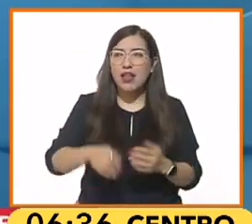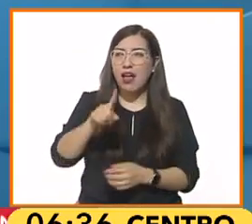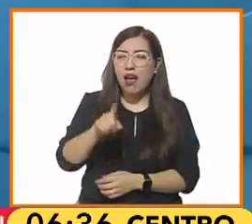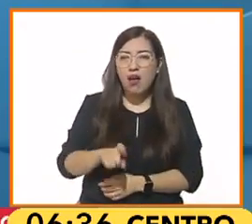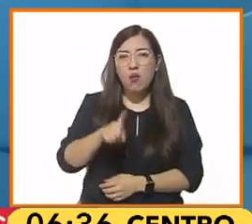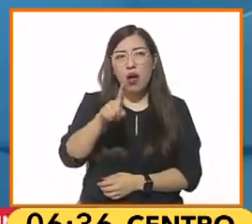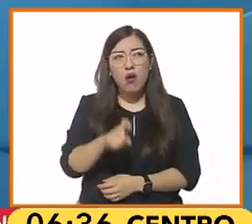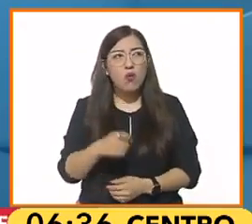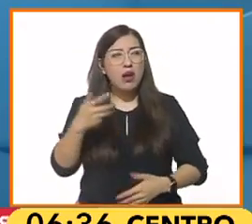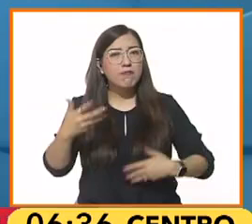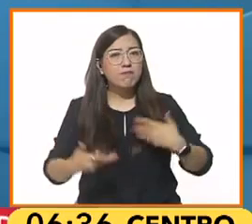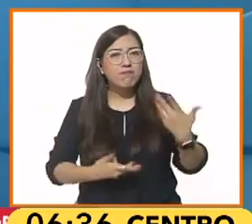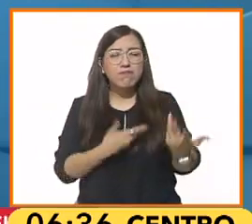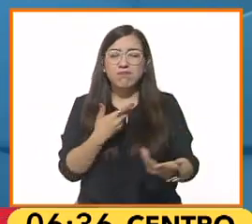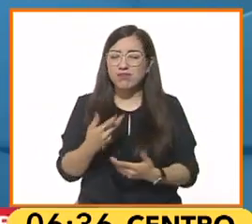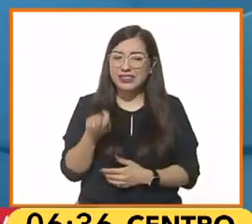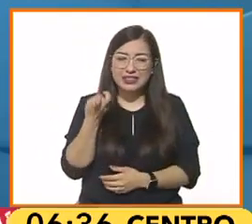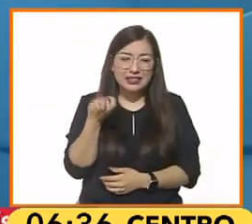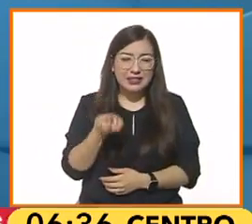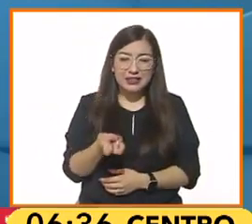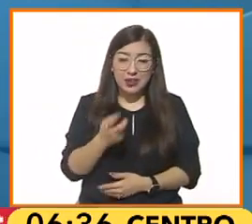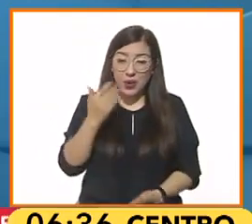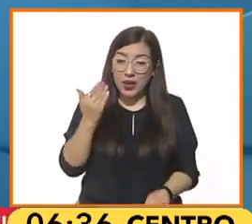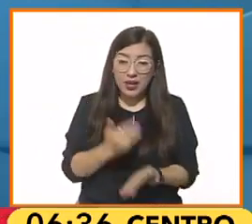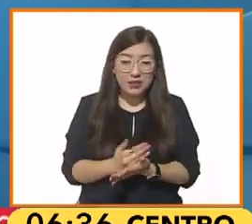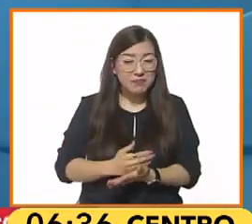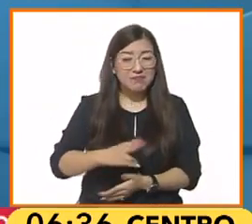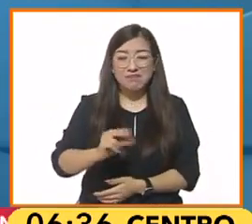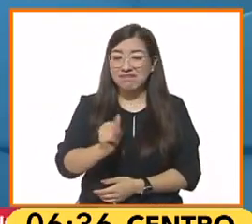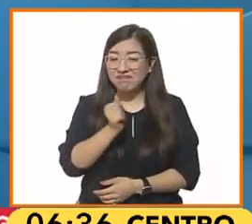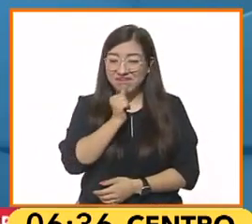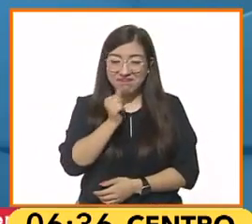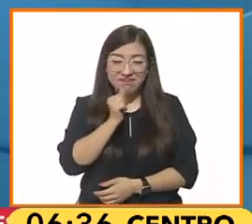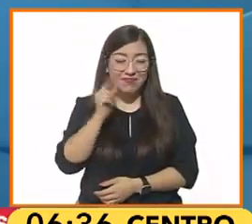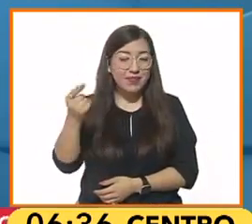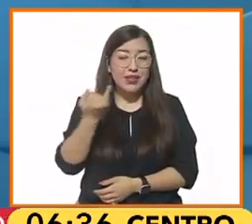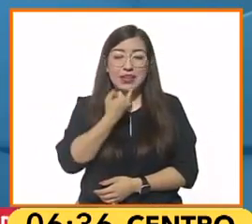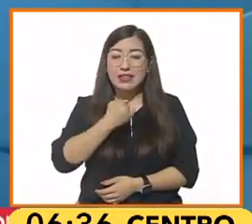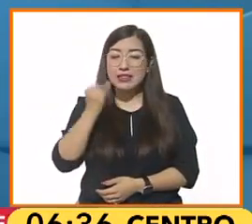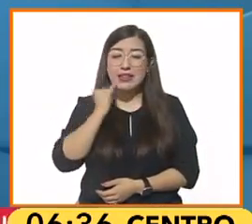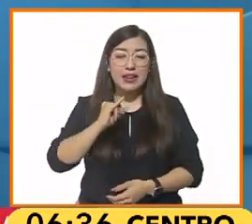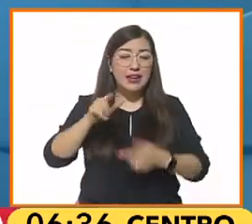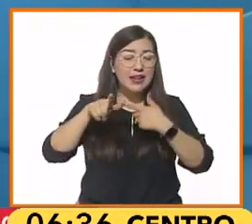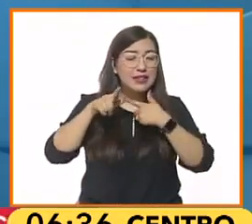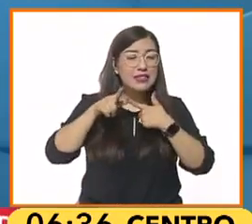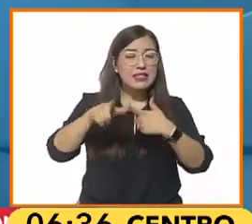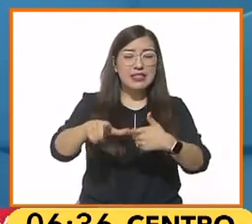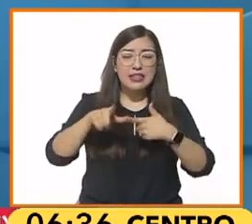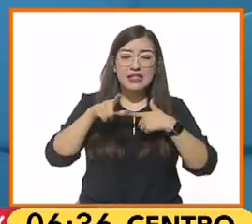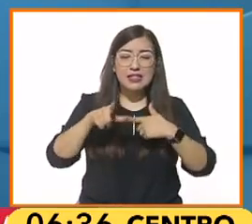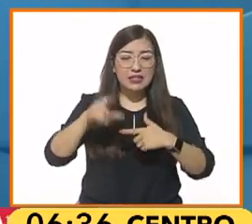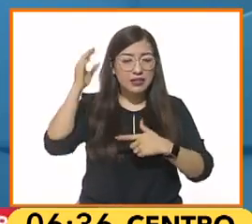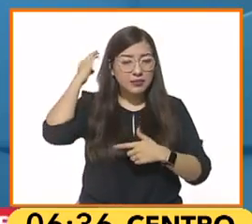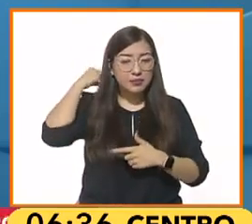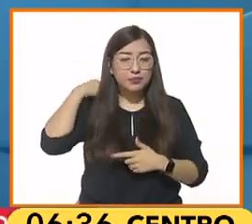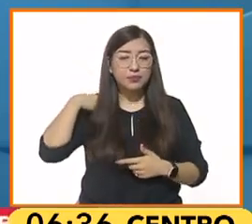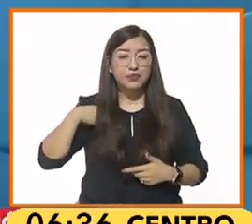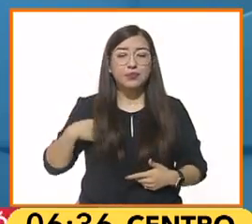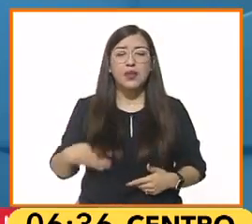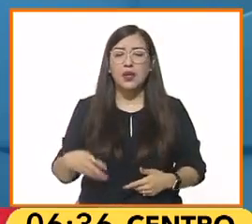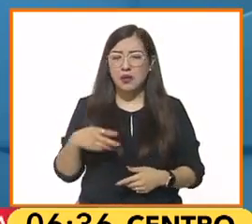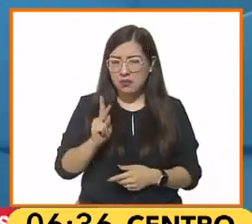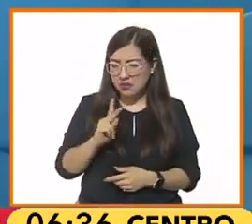fin y parece que esto en realidad Israel no va a detenerse. ¿Habrá algo que pueda lograr que